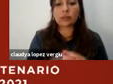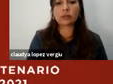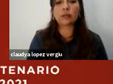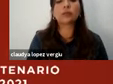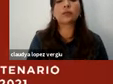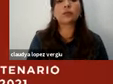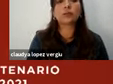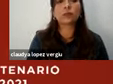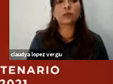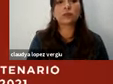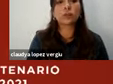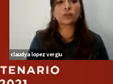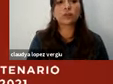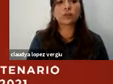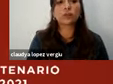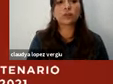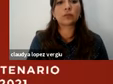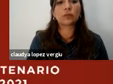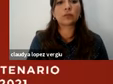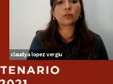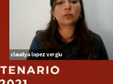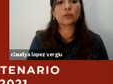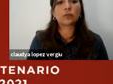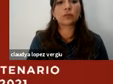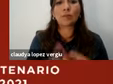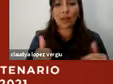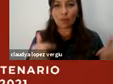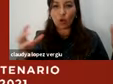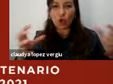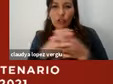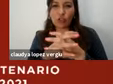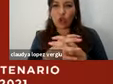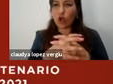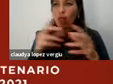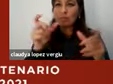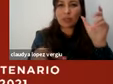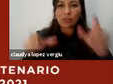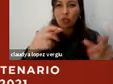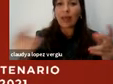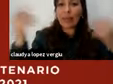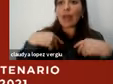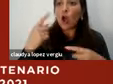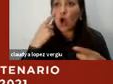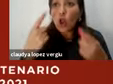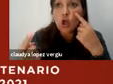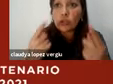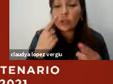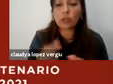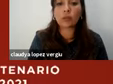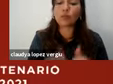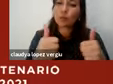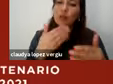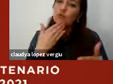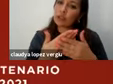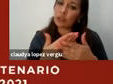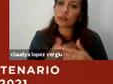como te digo, tener esta conexión con la gente que quieren venir. Muy bien, muchas